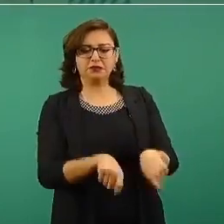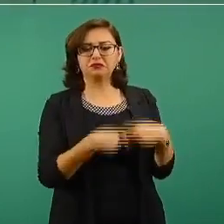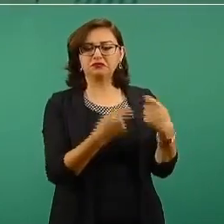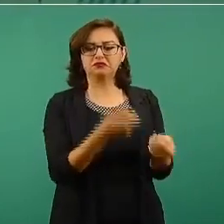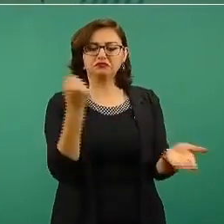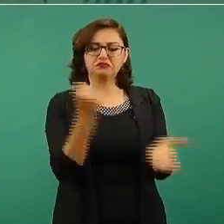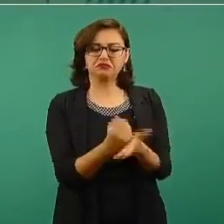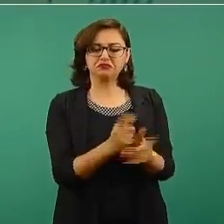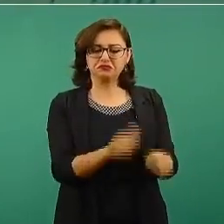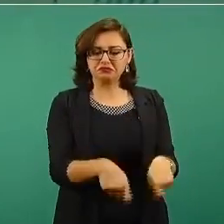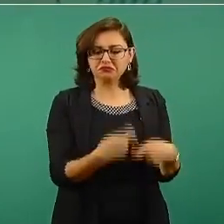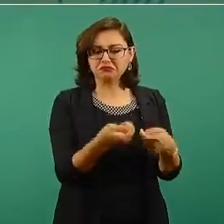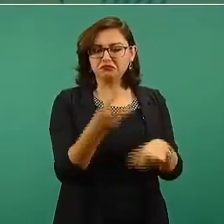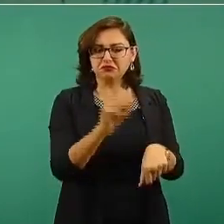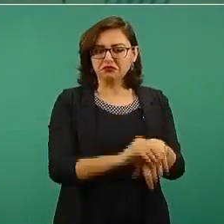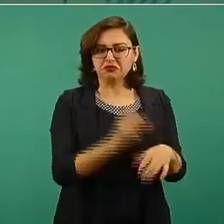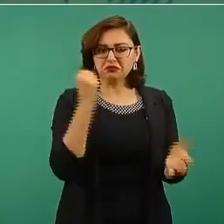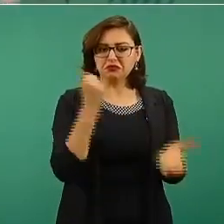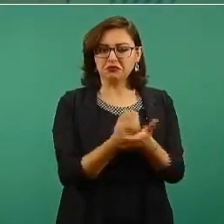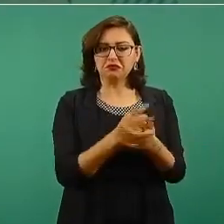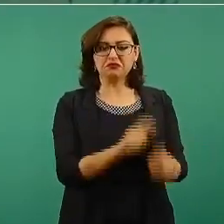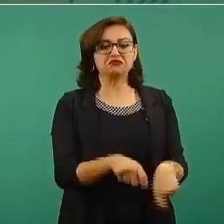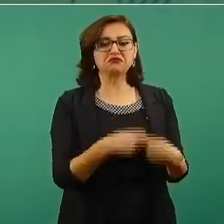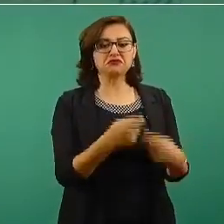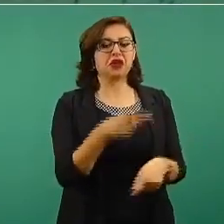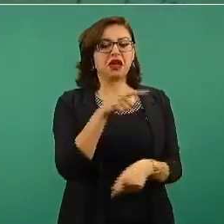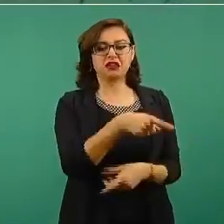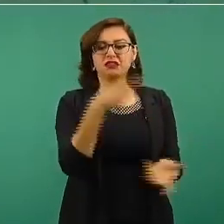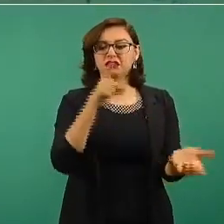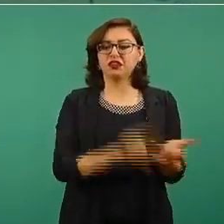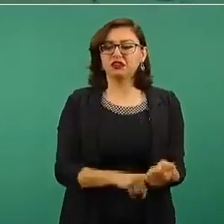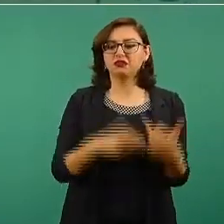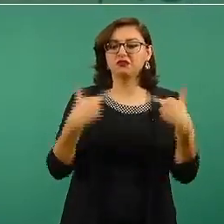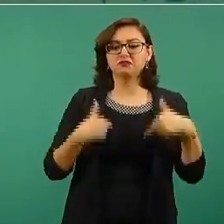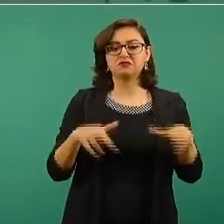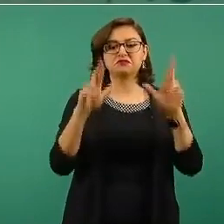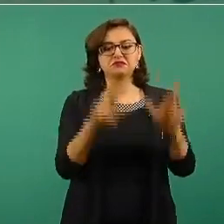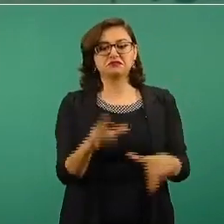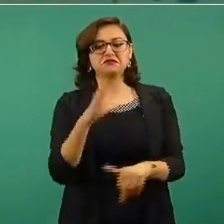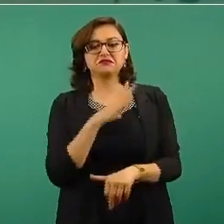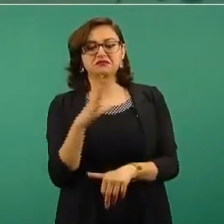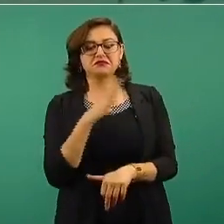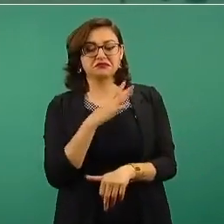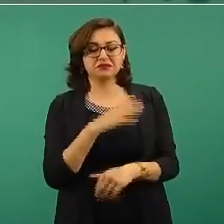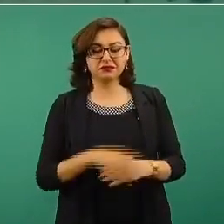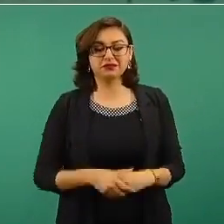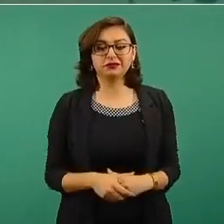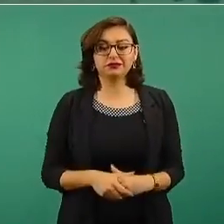permisos. Ellos tenían sus representantes.